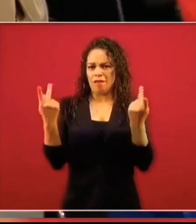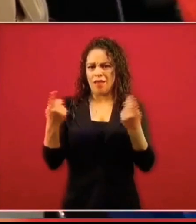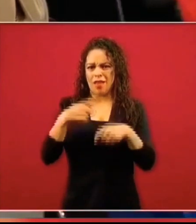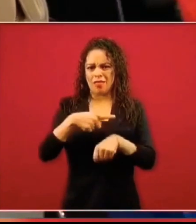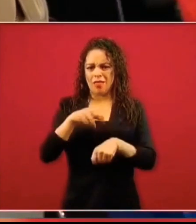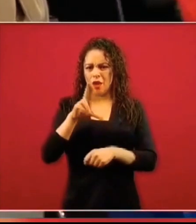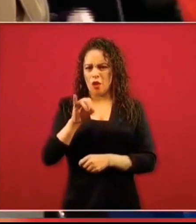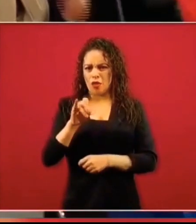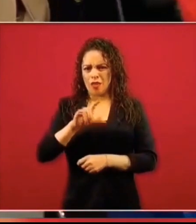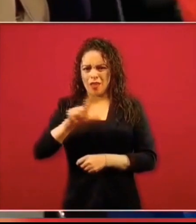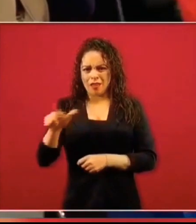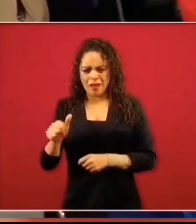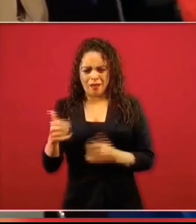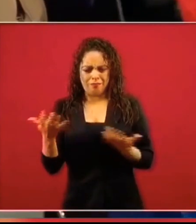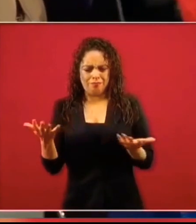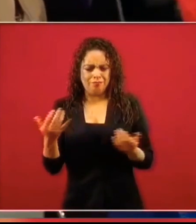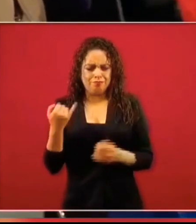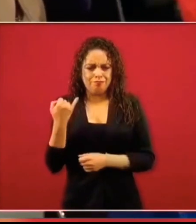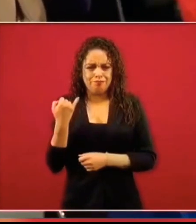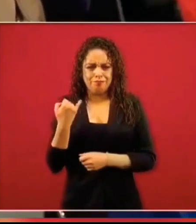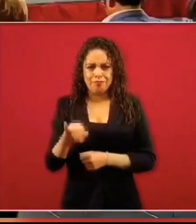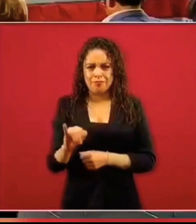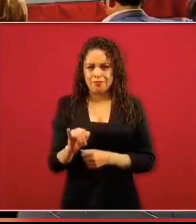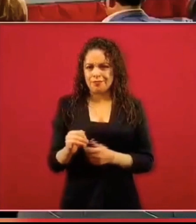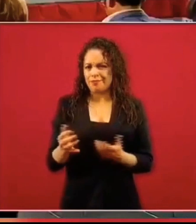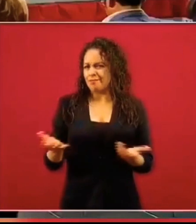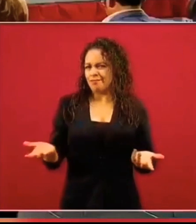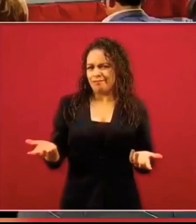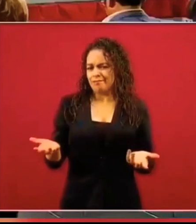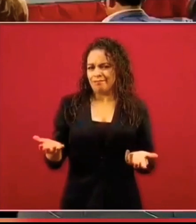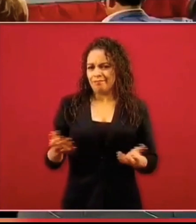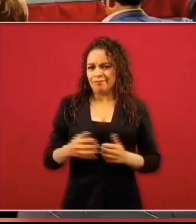No, cosas, bueno,